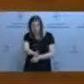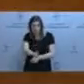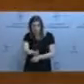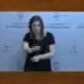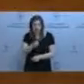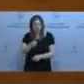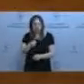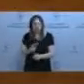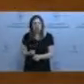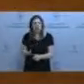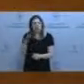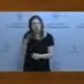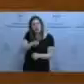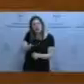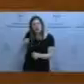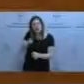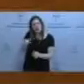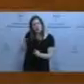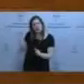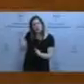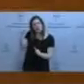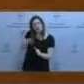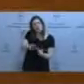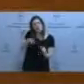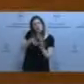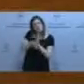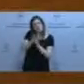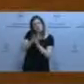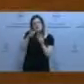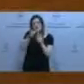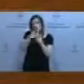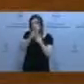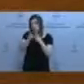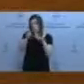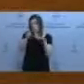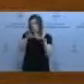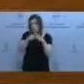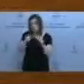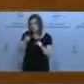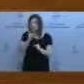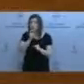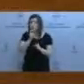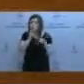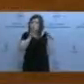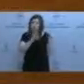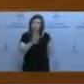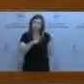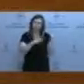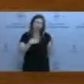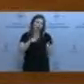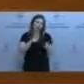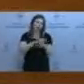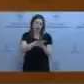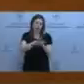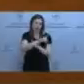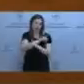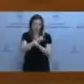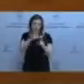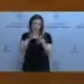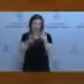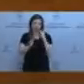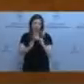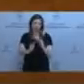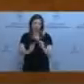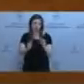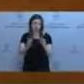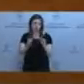repaso sobre cuál es la situación de los profesores asturianos. No ha tenido bien entrar en la valoración de los mismos. Le recuerdo, recortes en